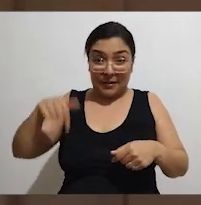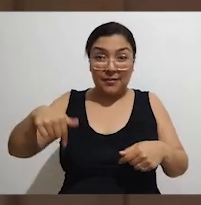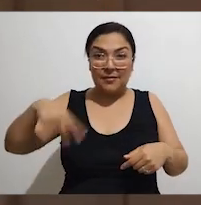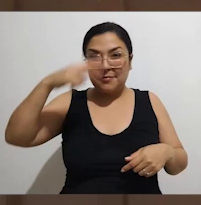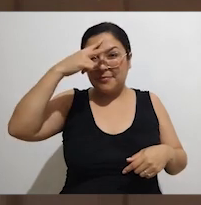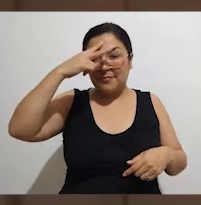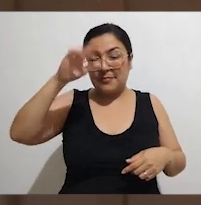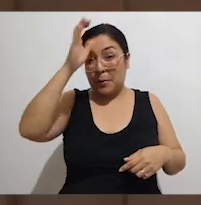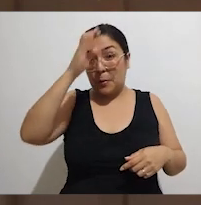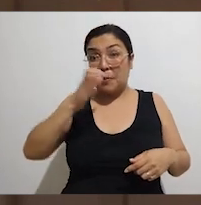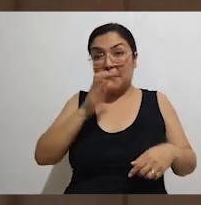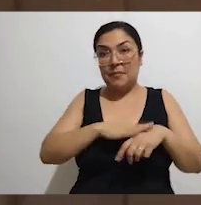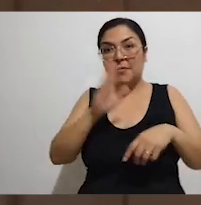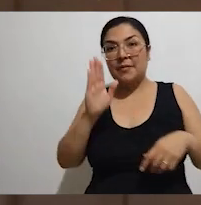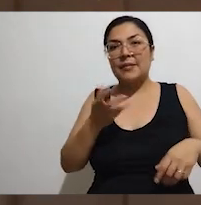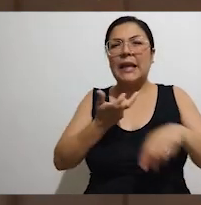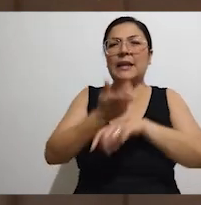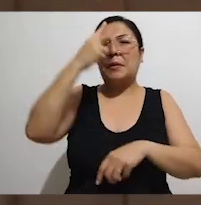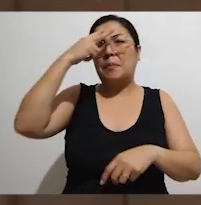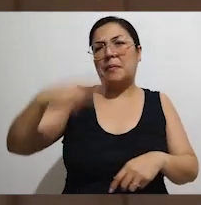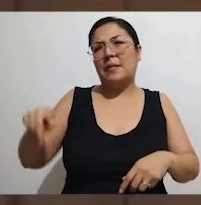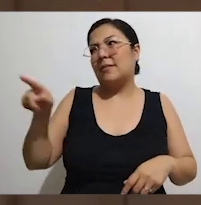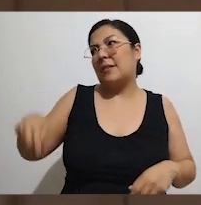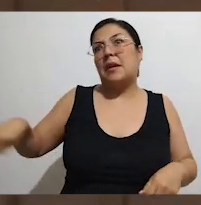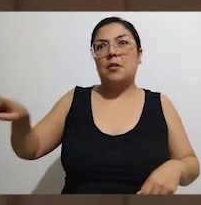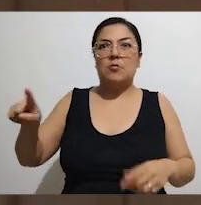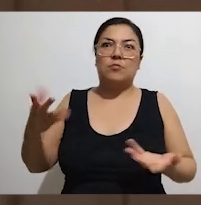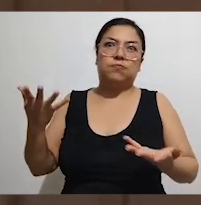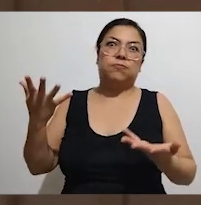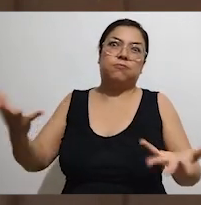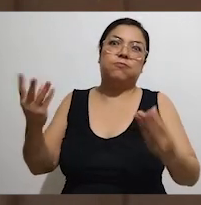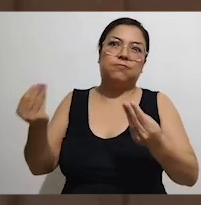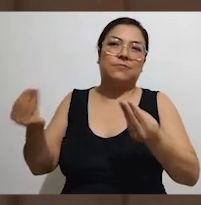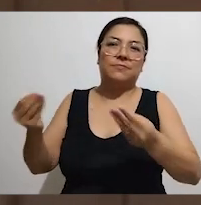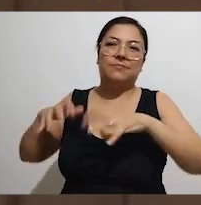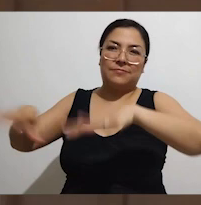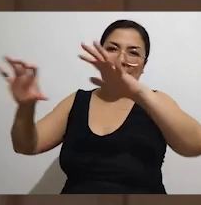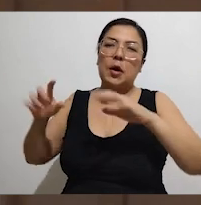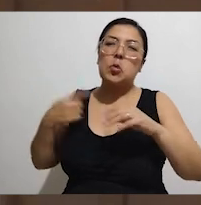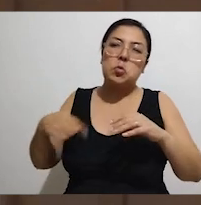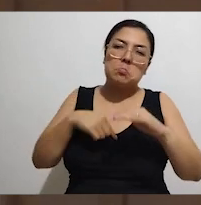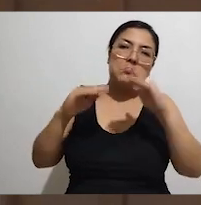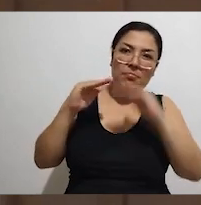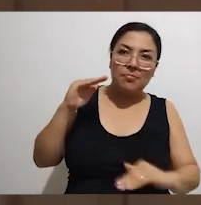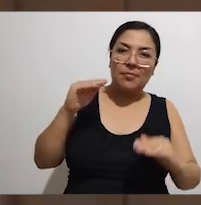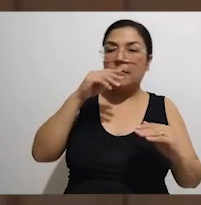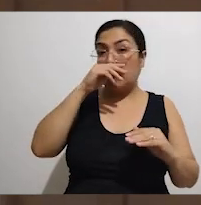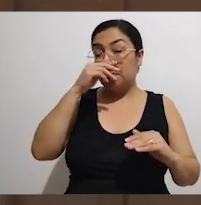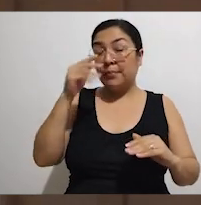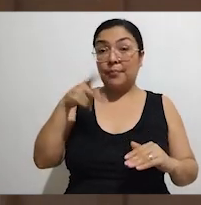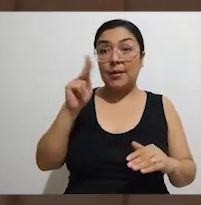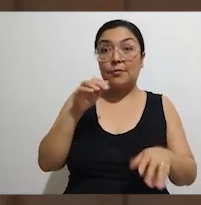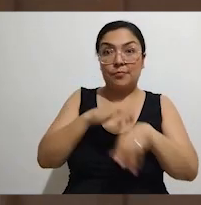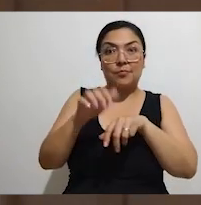aquí. Ellos obviamente tienen un padrón, yo creo que fácilmente 10 veces el nuestro, pero nosotros tuvimos en proporción un